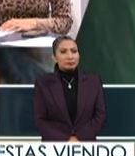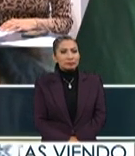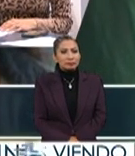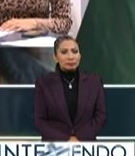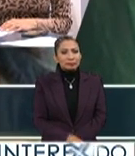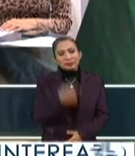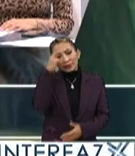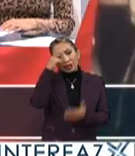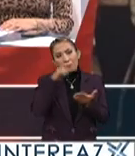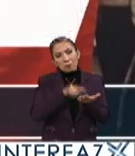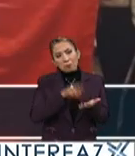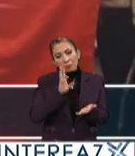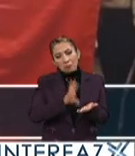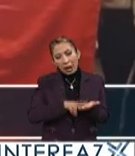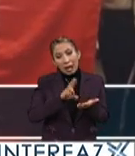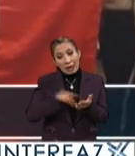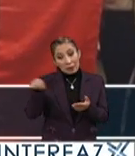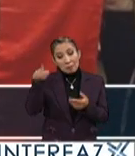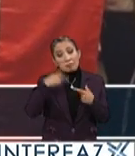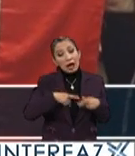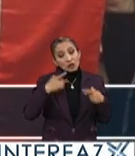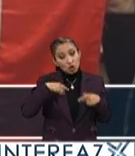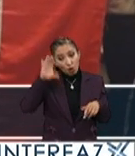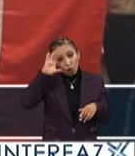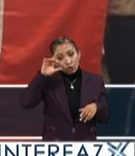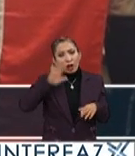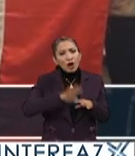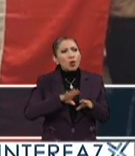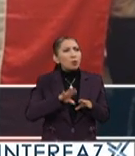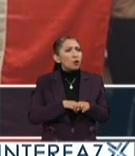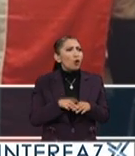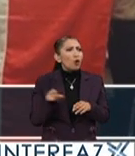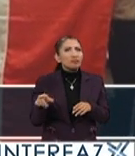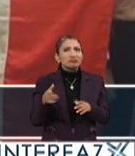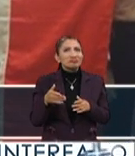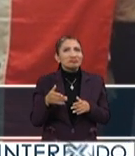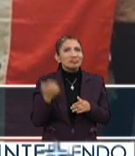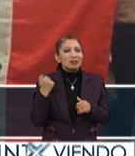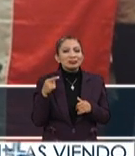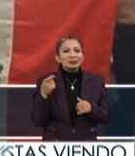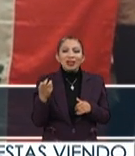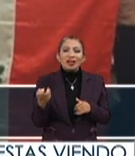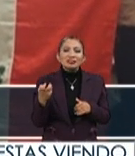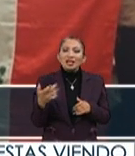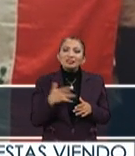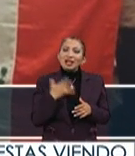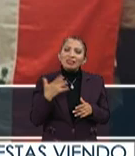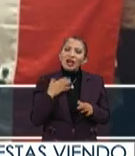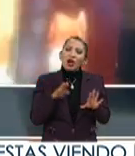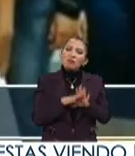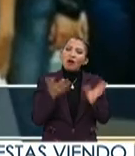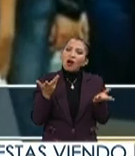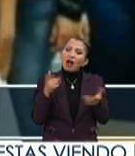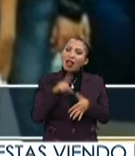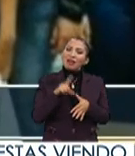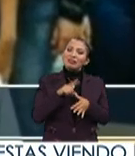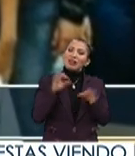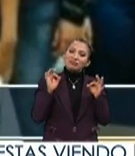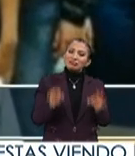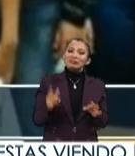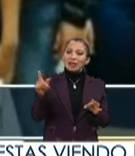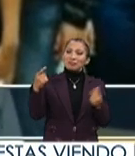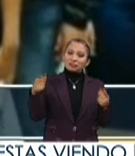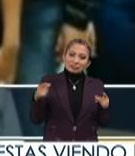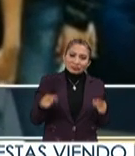Creo que lo que más vale la pena es la gente, la cultura, como, no sé, se siente tanto ese sabor latino en